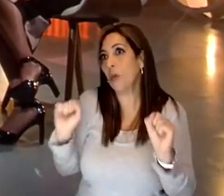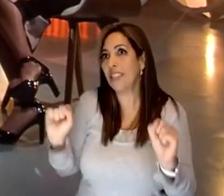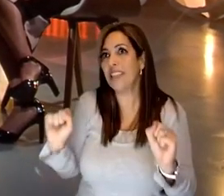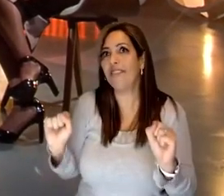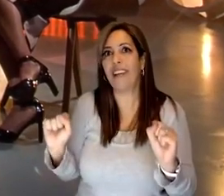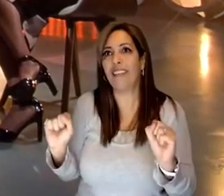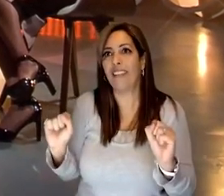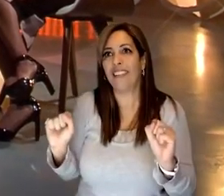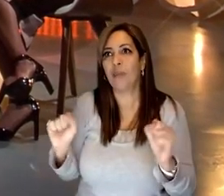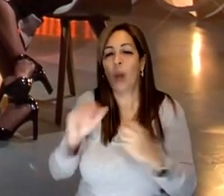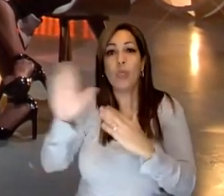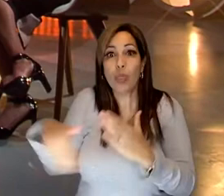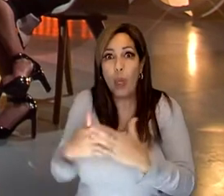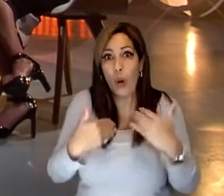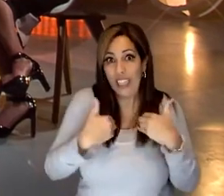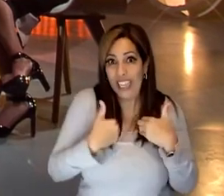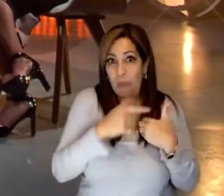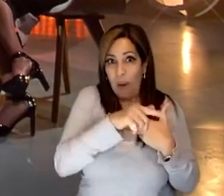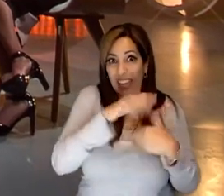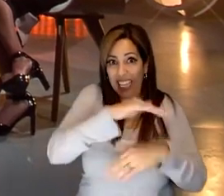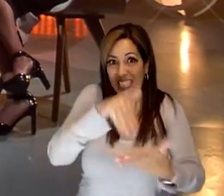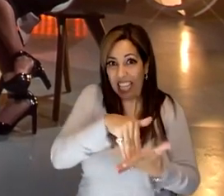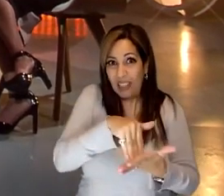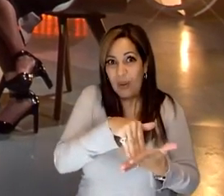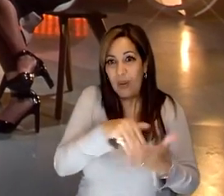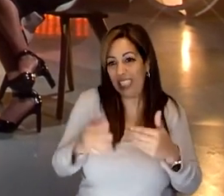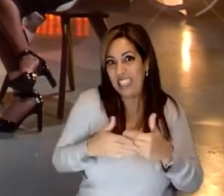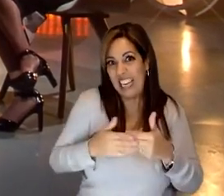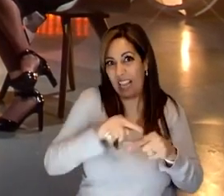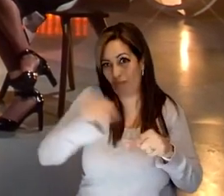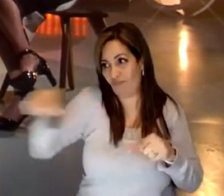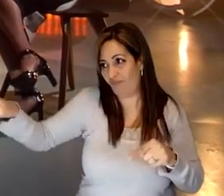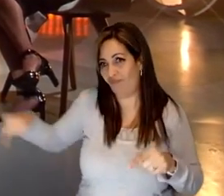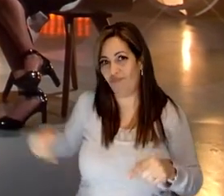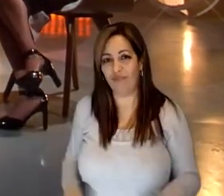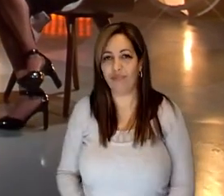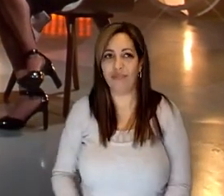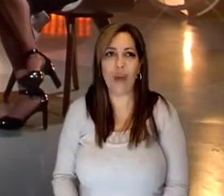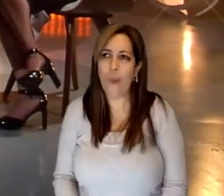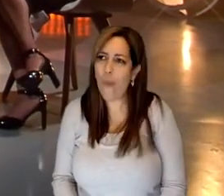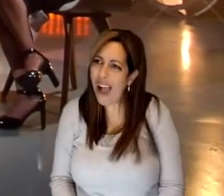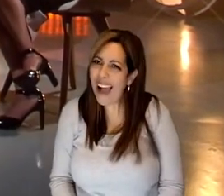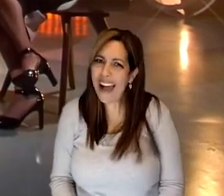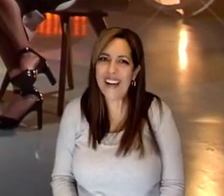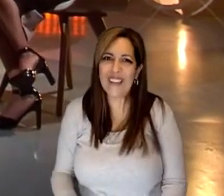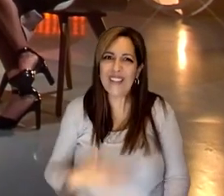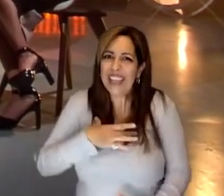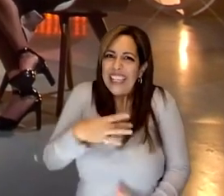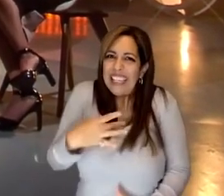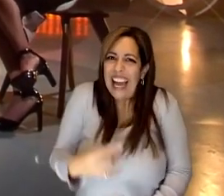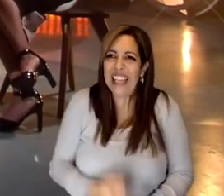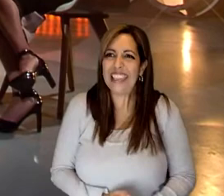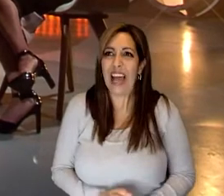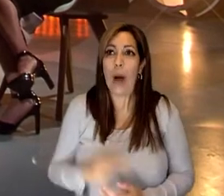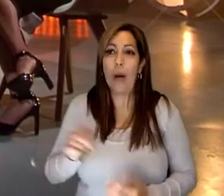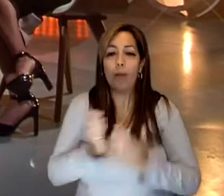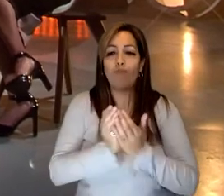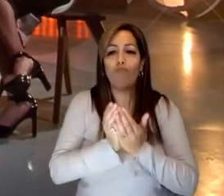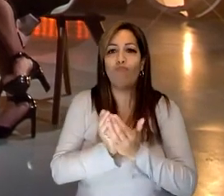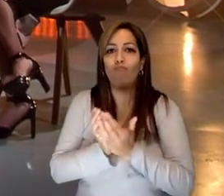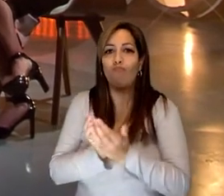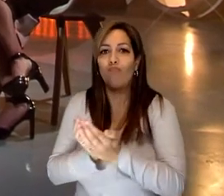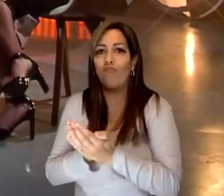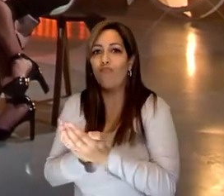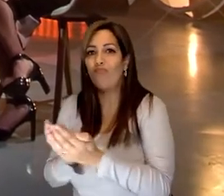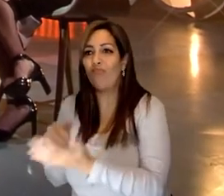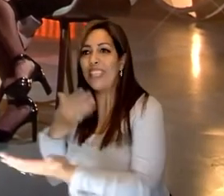de todo lo que hay que hacer en el centro de convenciones y en el área aledaña en el distrito. Qué bien, me alegra muchísimo escucharlo. Así que ahora vamos a coger una lanchita, tin,